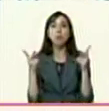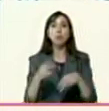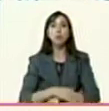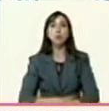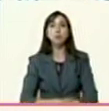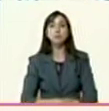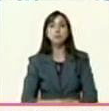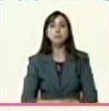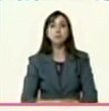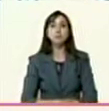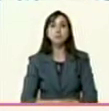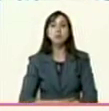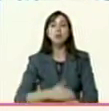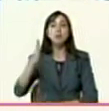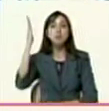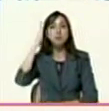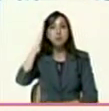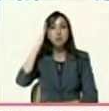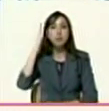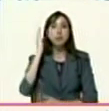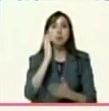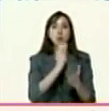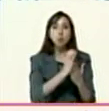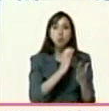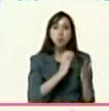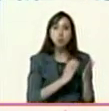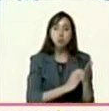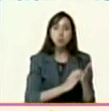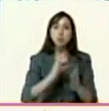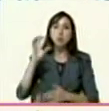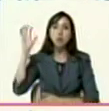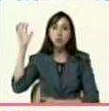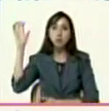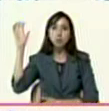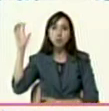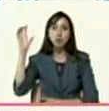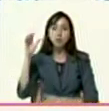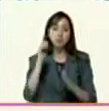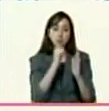Considerando que la Constitución de la República Bolivariana de Venezuela establece en su artículo